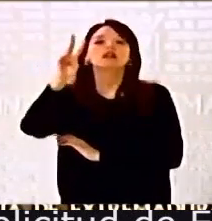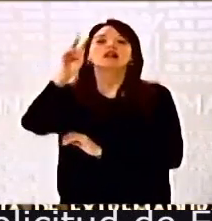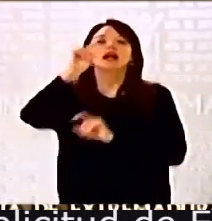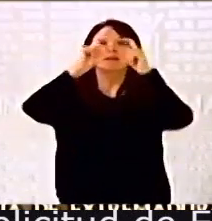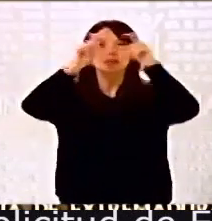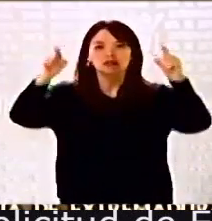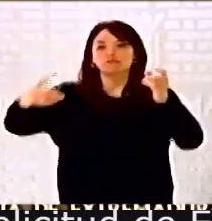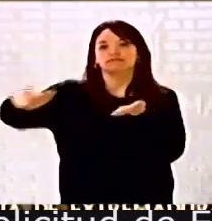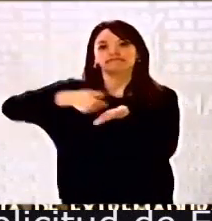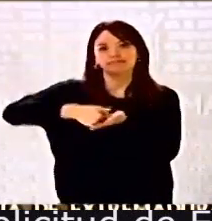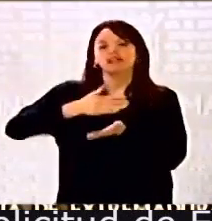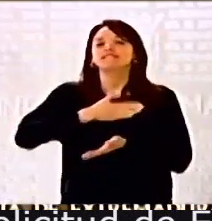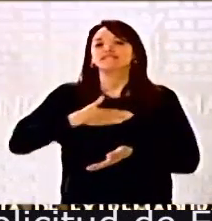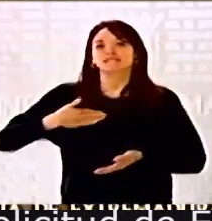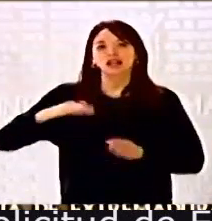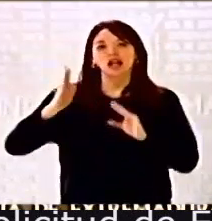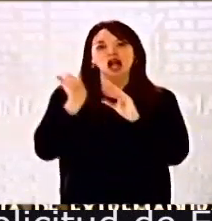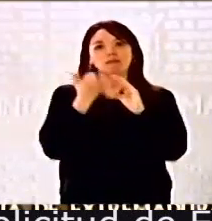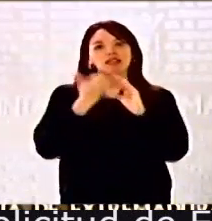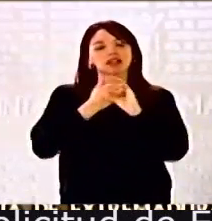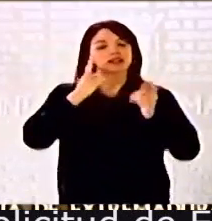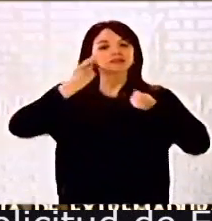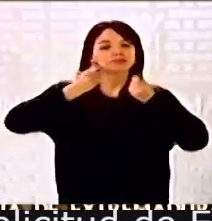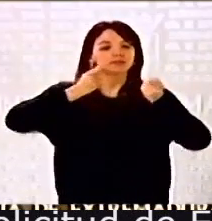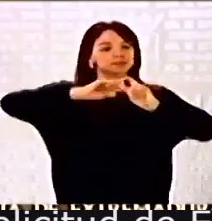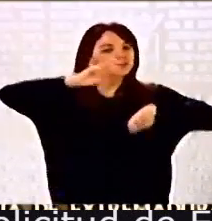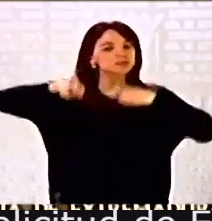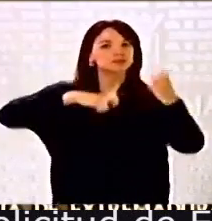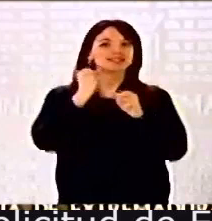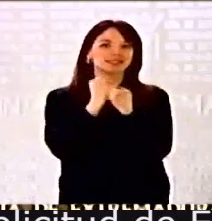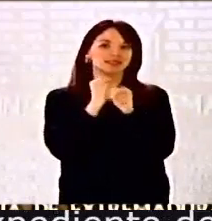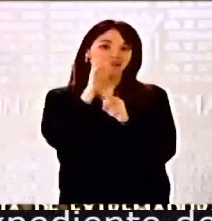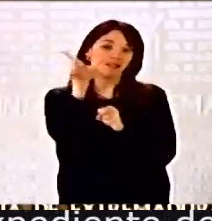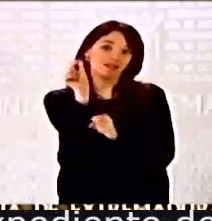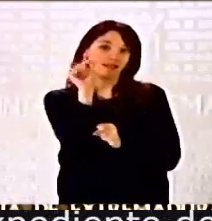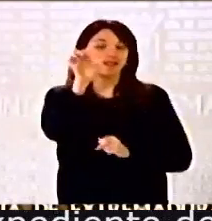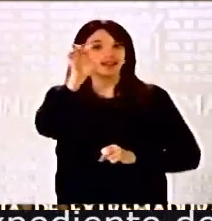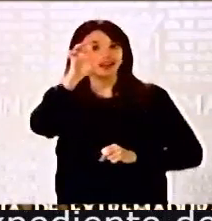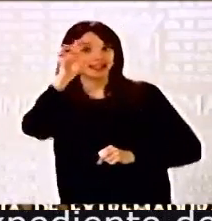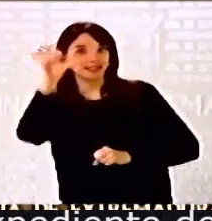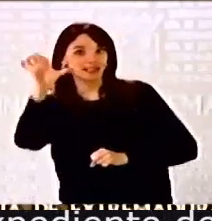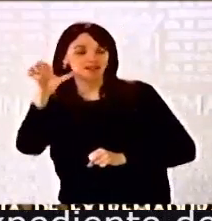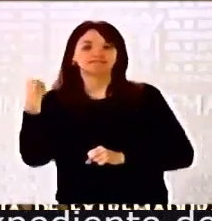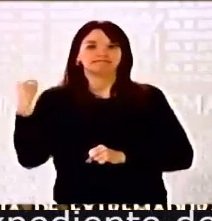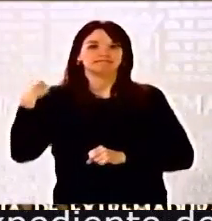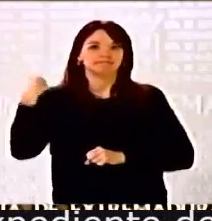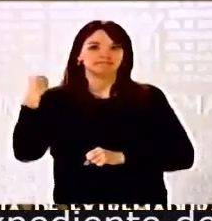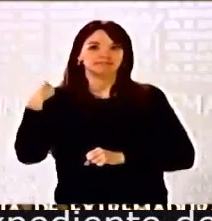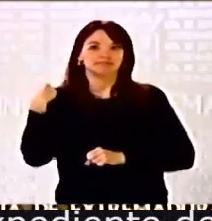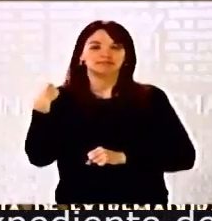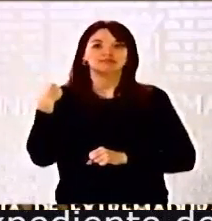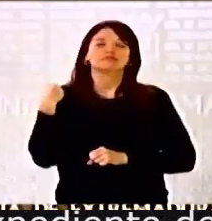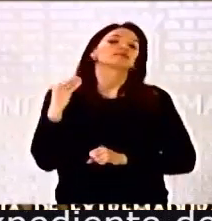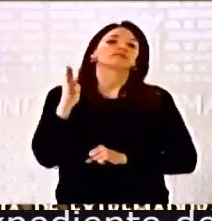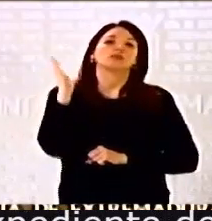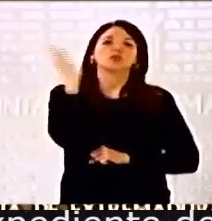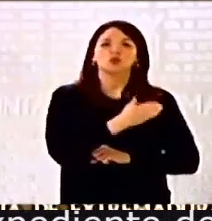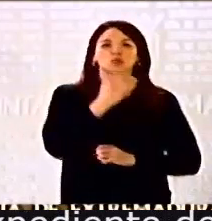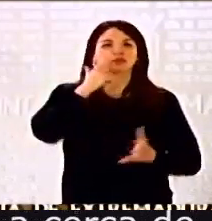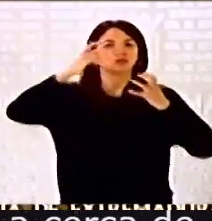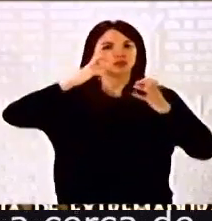solicitado un expediente de regulación temporal de empleo, y eso está afectando a cerca de 28.322